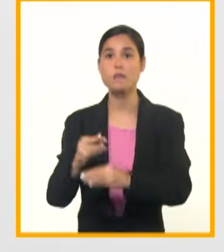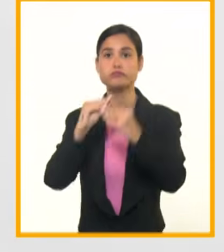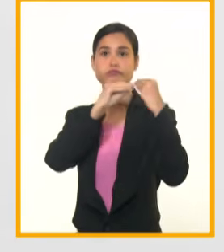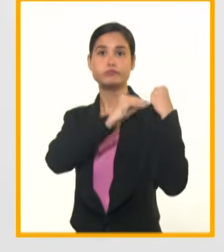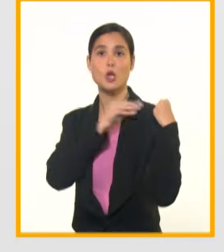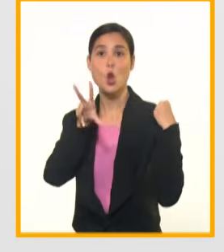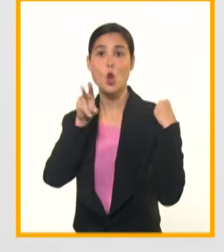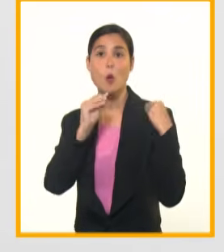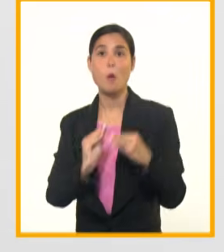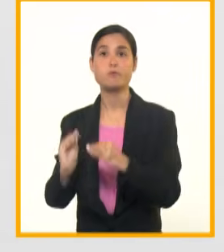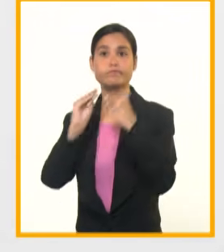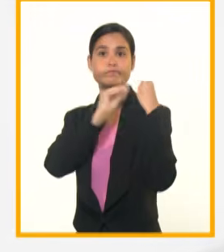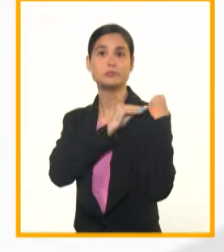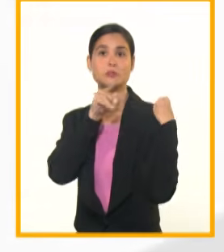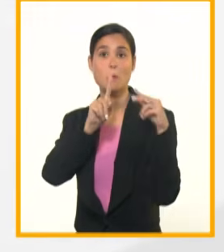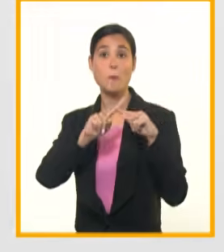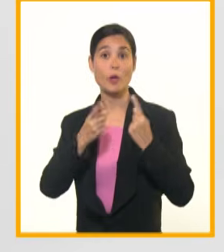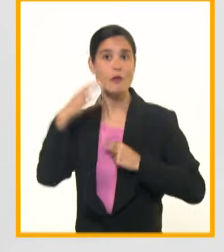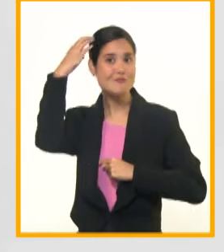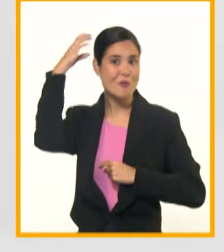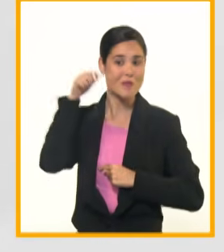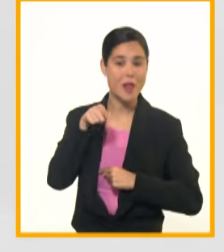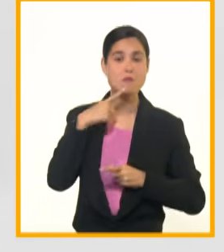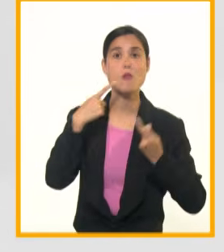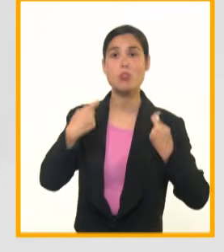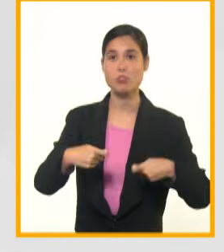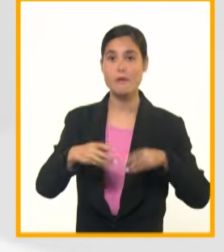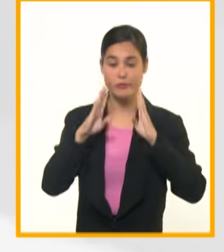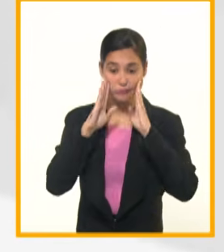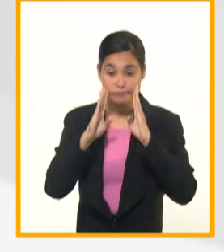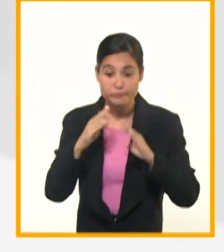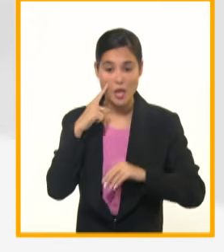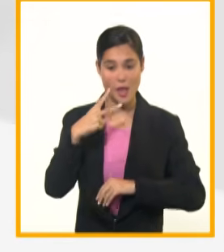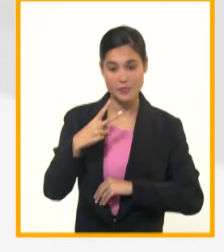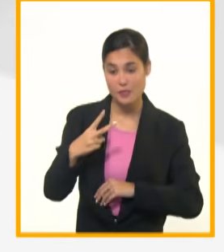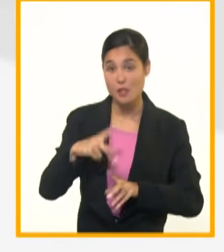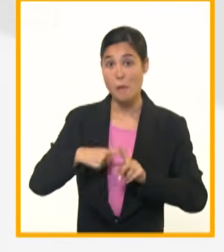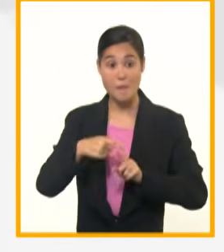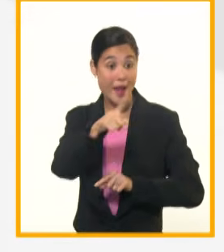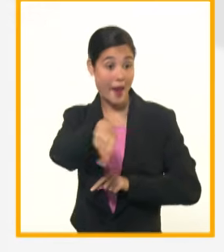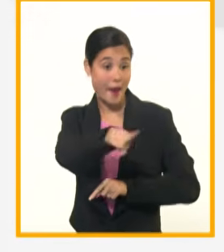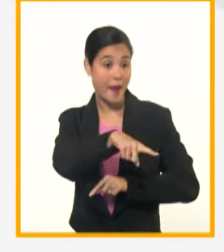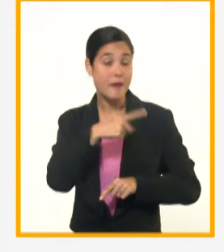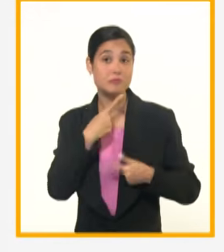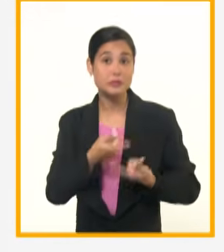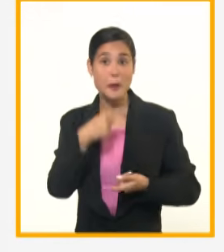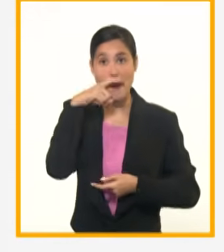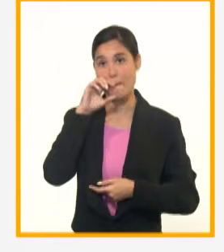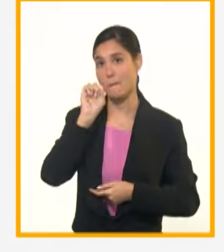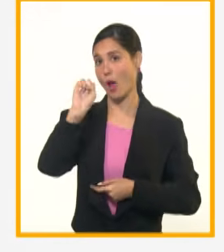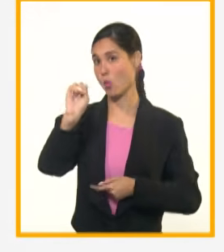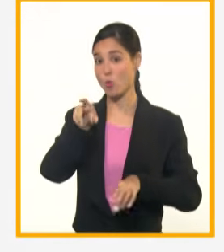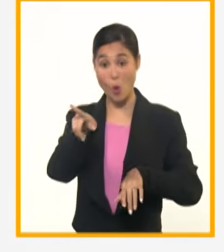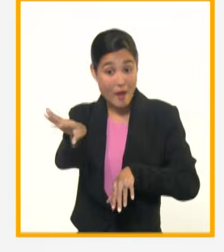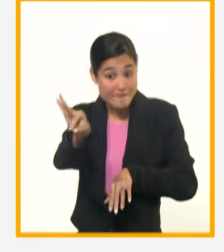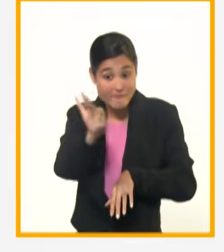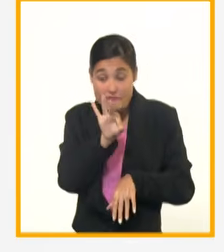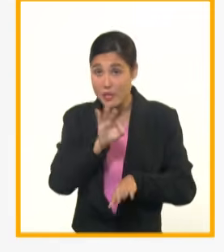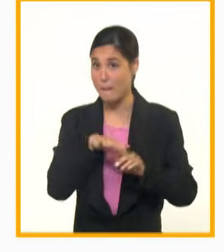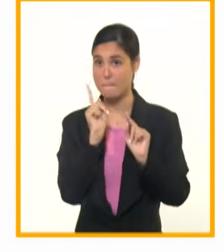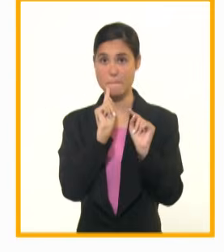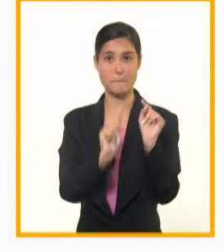Venezuela que reconoce y tiene al presidente Nicolás Maduro como el presidente electo, pero el presidente Nicolás Maduro